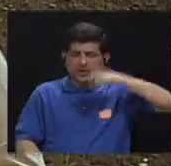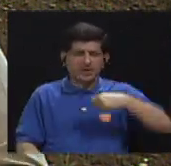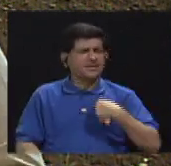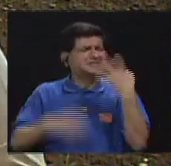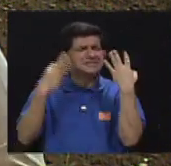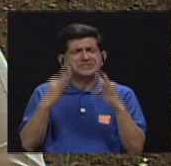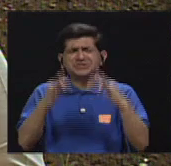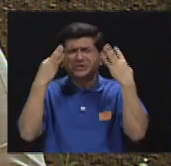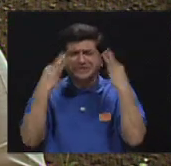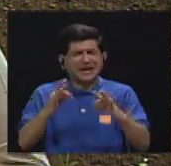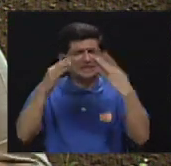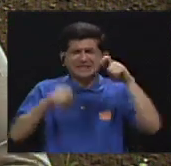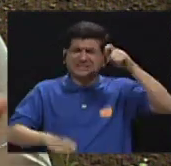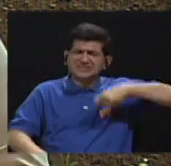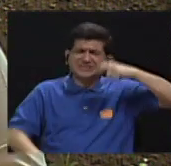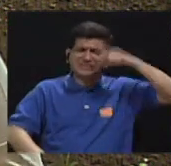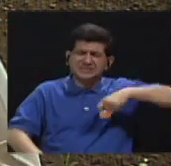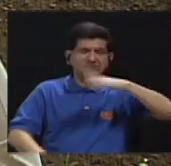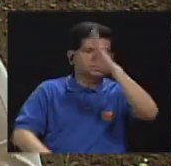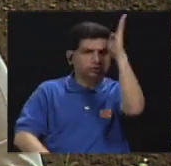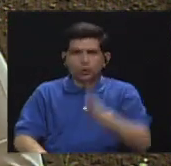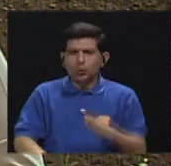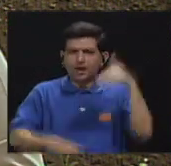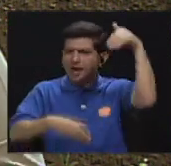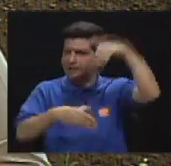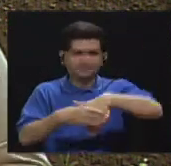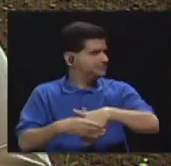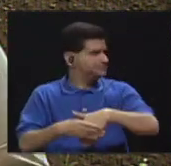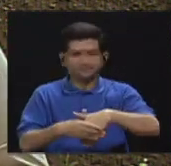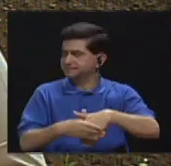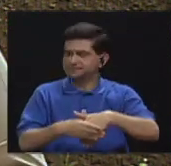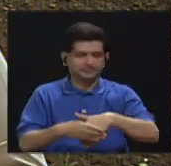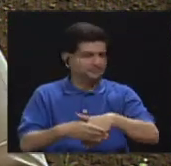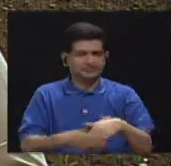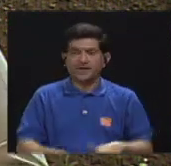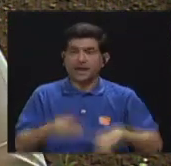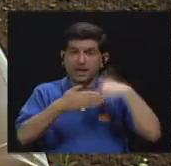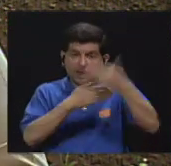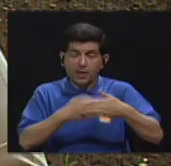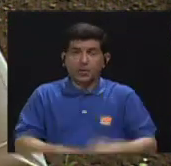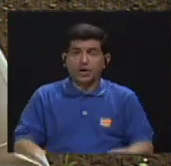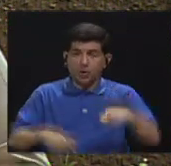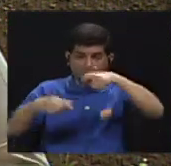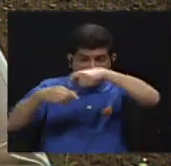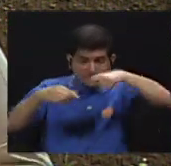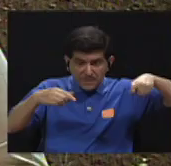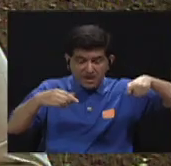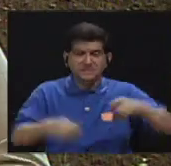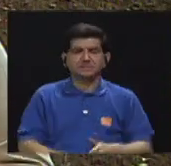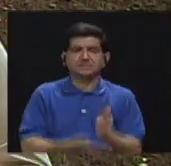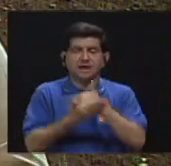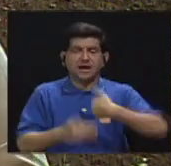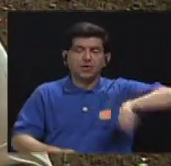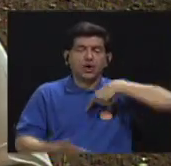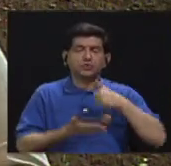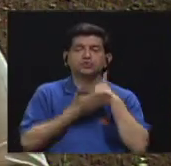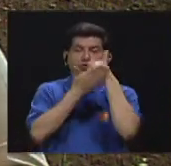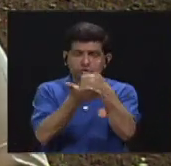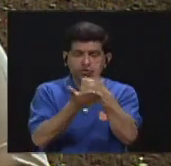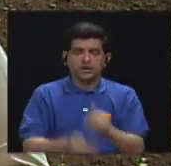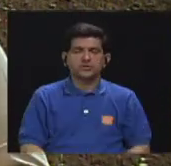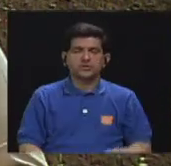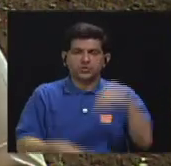yo intente pasar el cepillo, ¿verdad? Nunca me va a entrar. Después de eso, la pasta dental viene siendo algo que nos va a ayudar